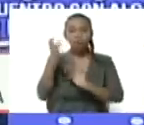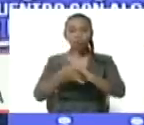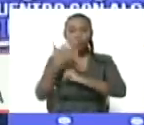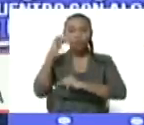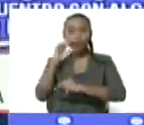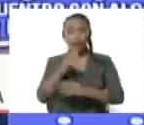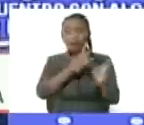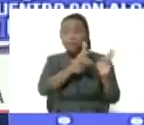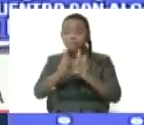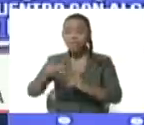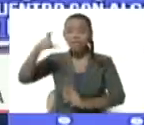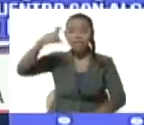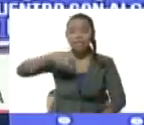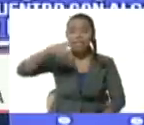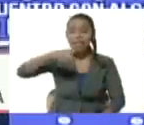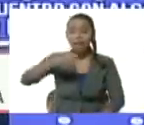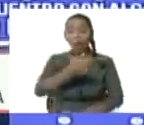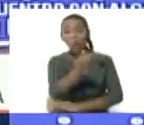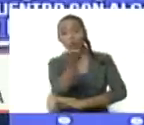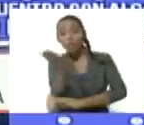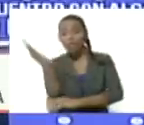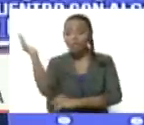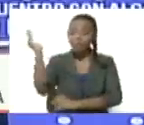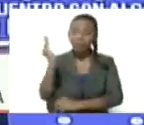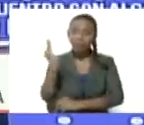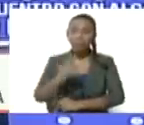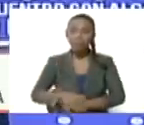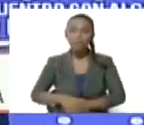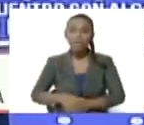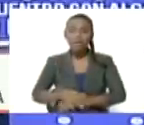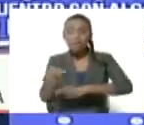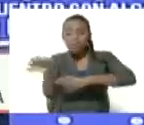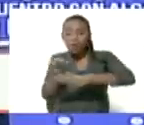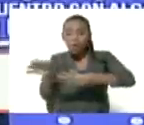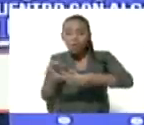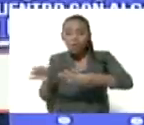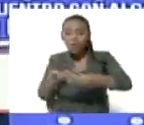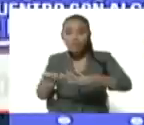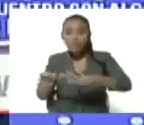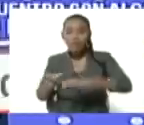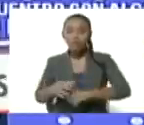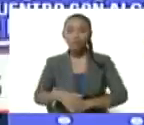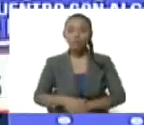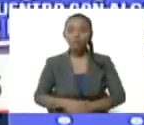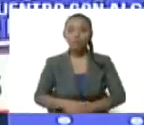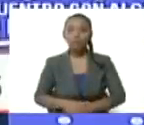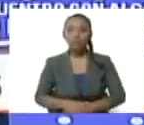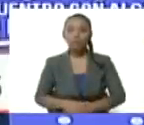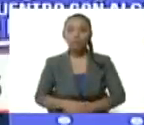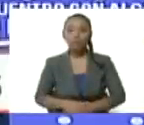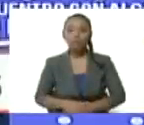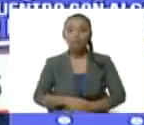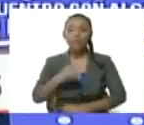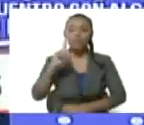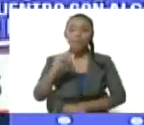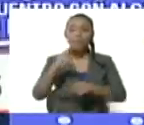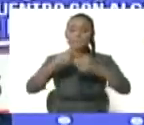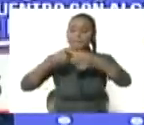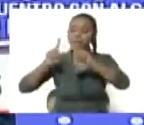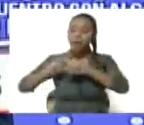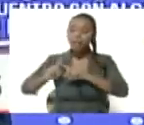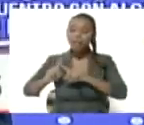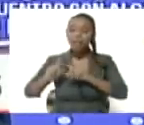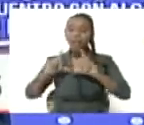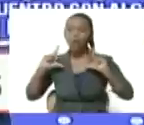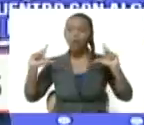necesidades que ustedes traen de los municipios y de las distintas localidades